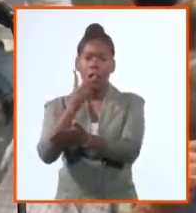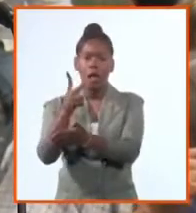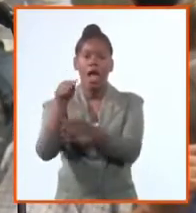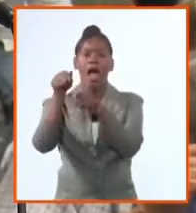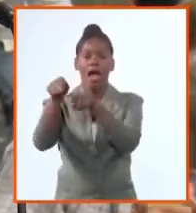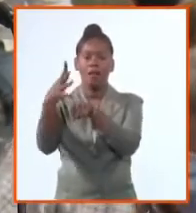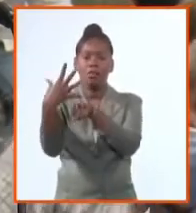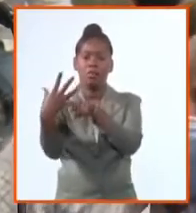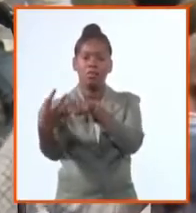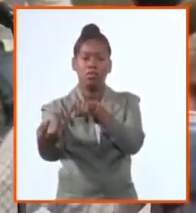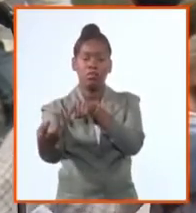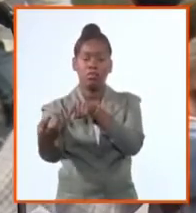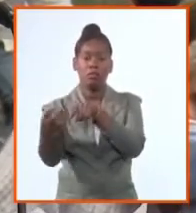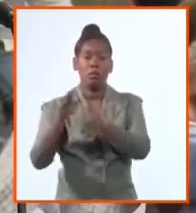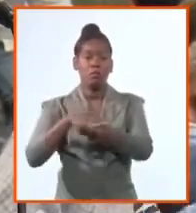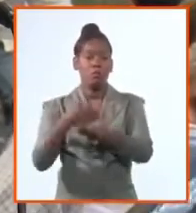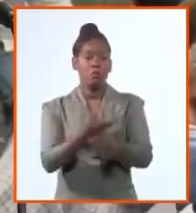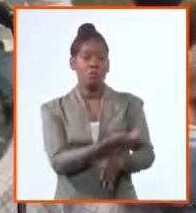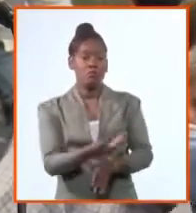migración interna del país.